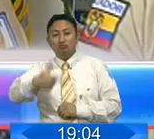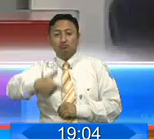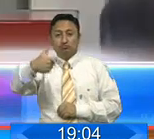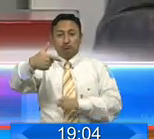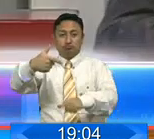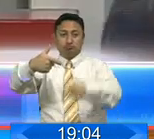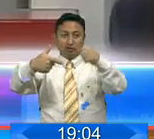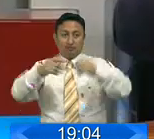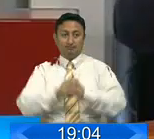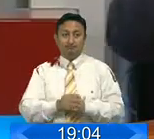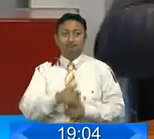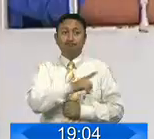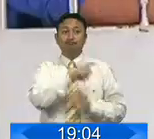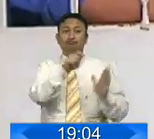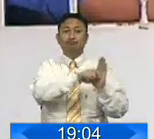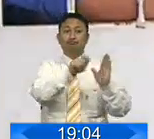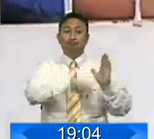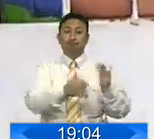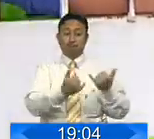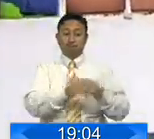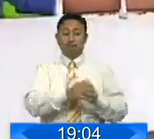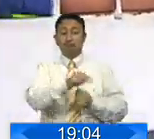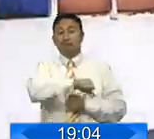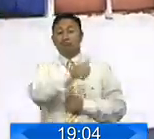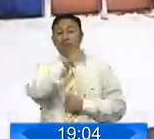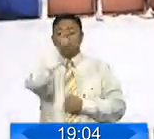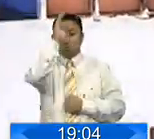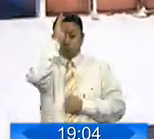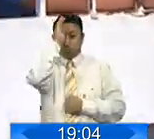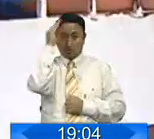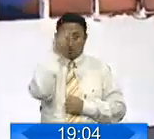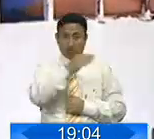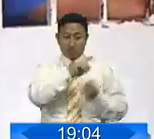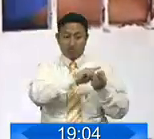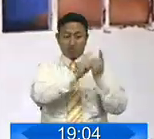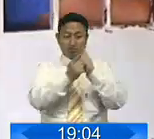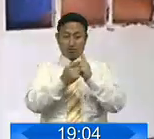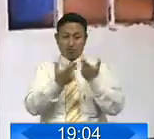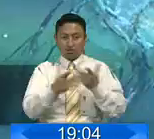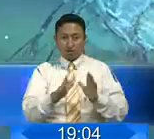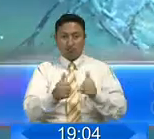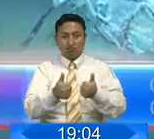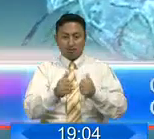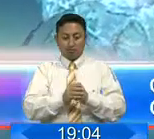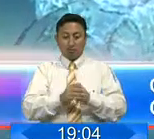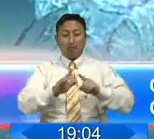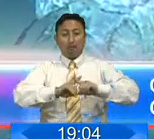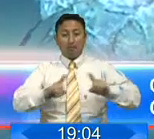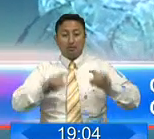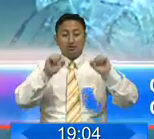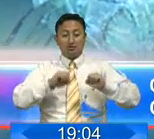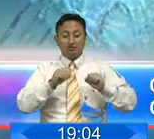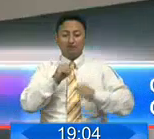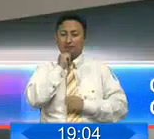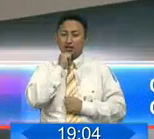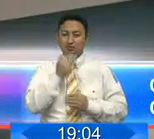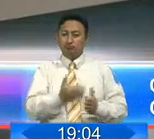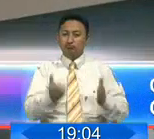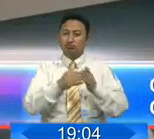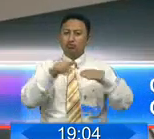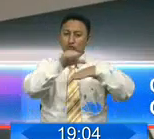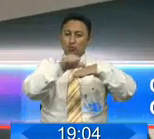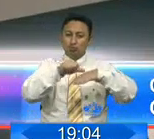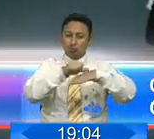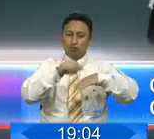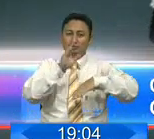fuego. El jurisconsulto se encuentra en otra casa de salud de la urbe porteña, fuera de peligro pero con futuras intervenciones quirúrgicas por las